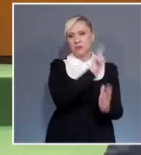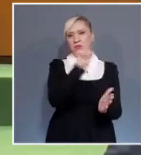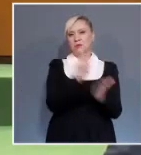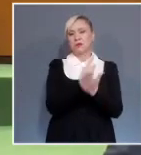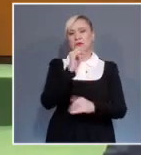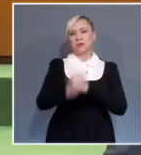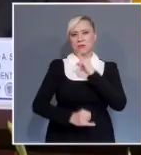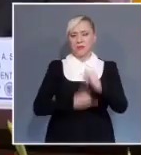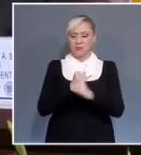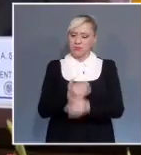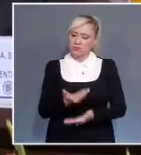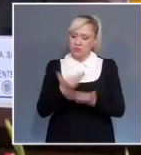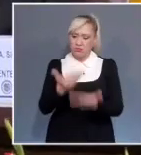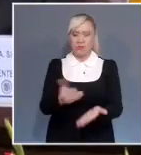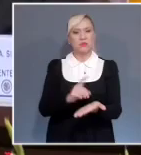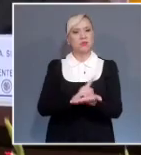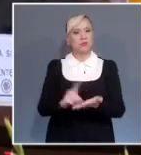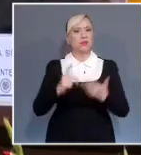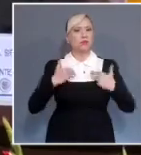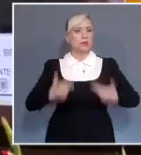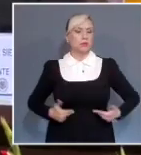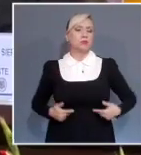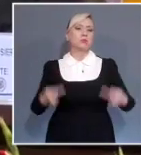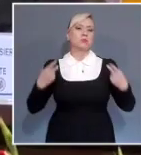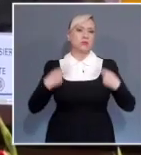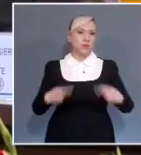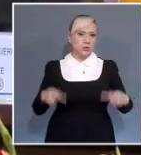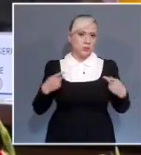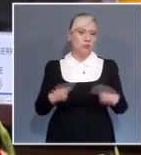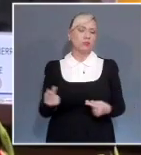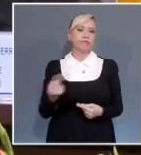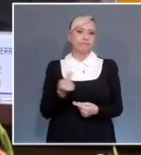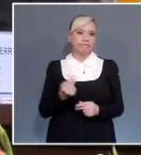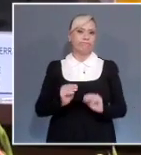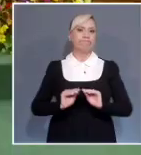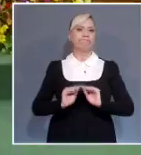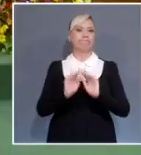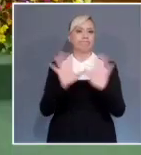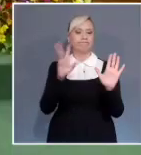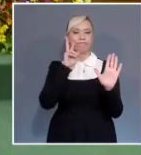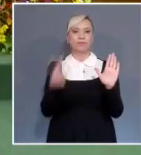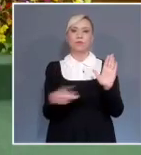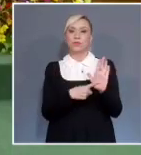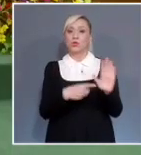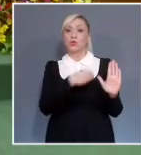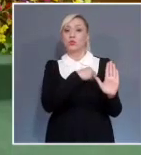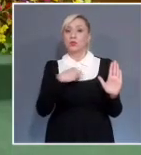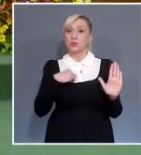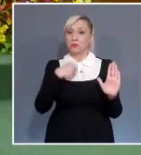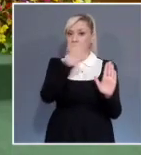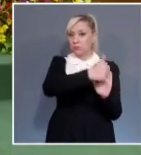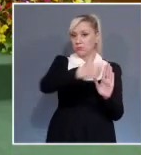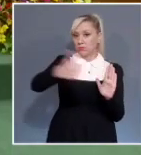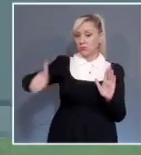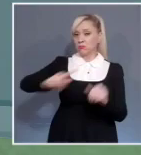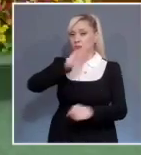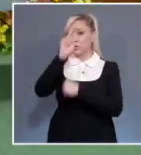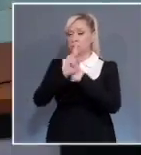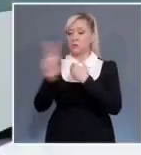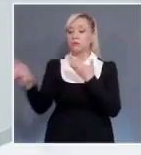humanos y son relevantes para aclarar el alcance de las obligaciones internacionales.